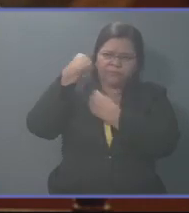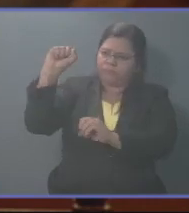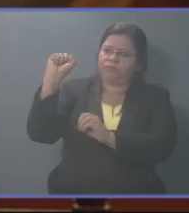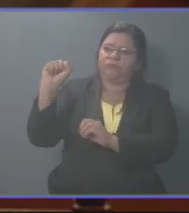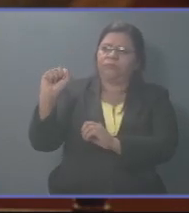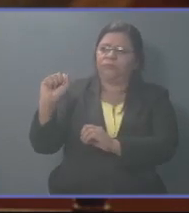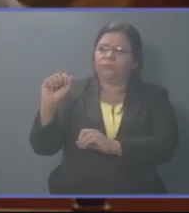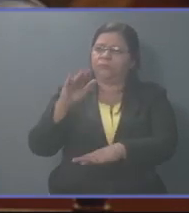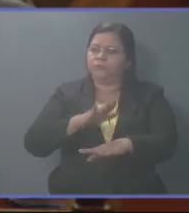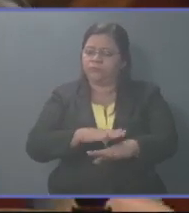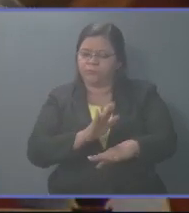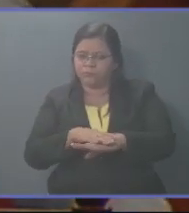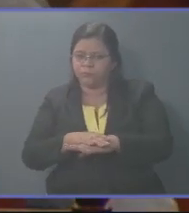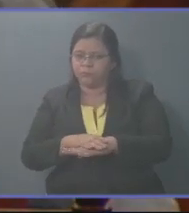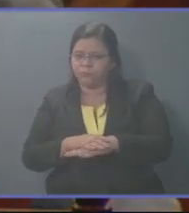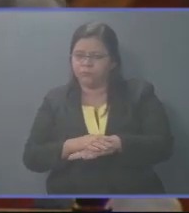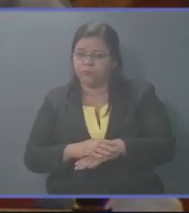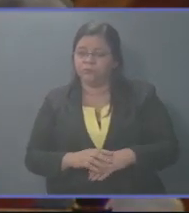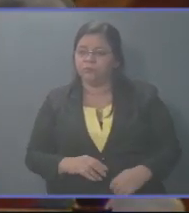Insurrección popular.